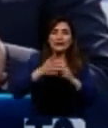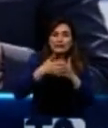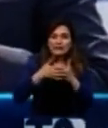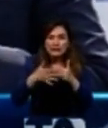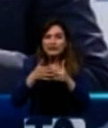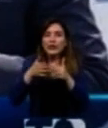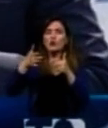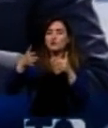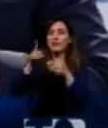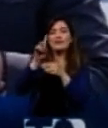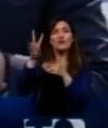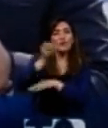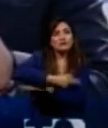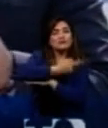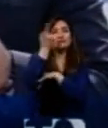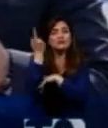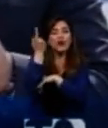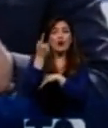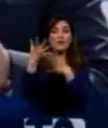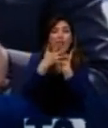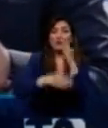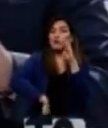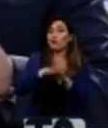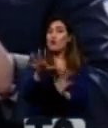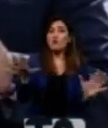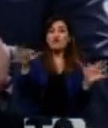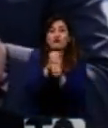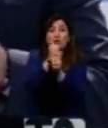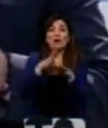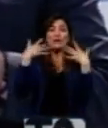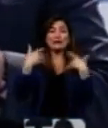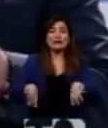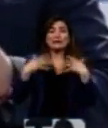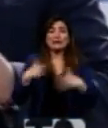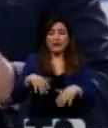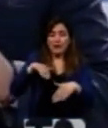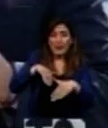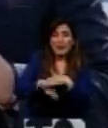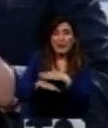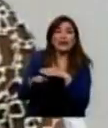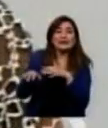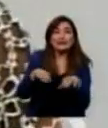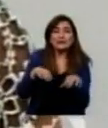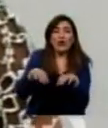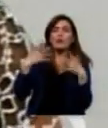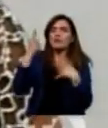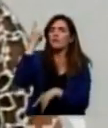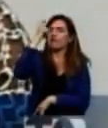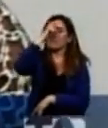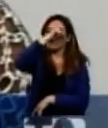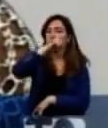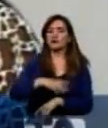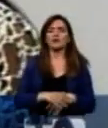extender hasta 120. Y en el pabellón de máxima seguridad tendrán restringidas sus actividades. Cada uno de